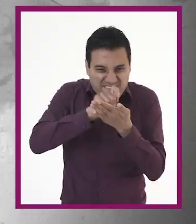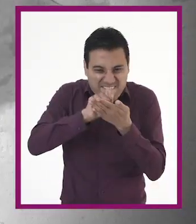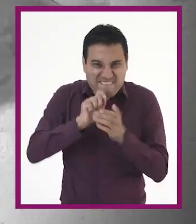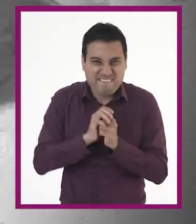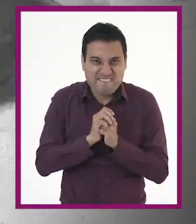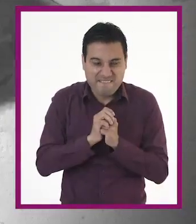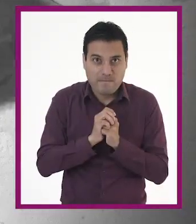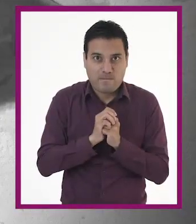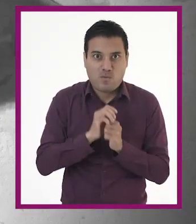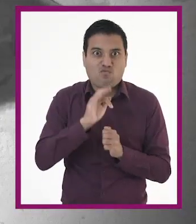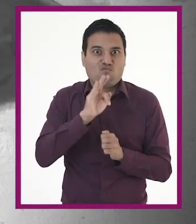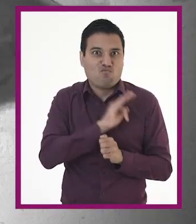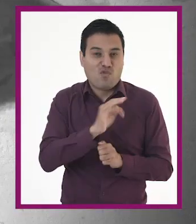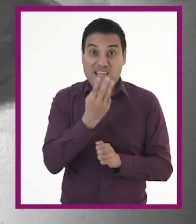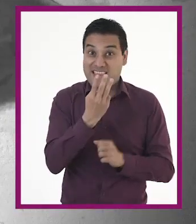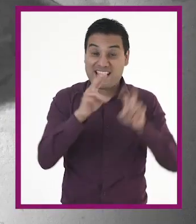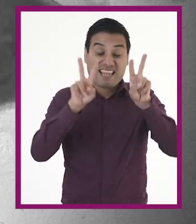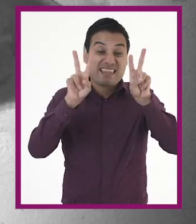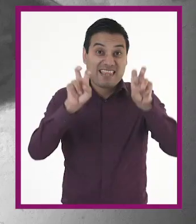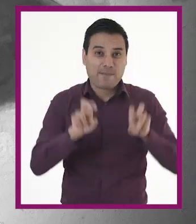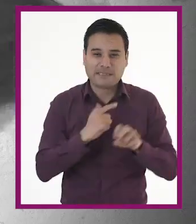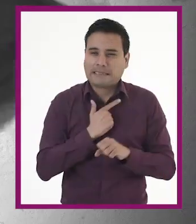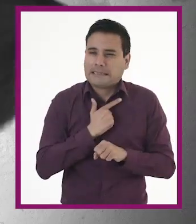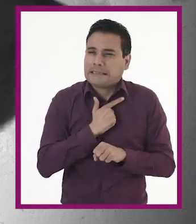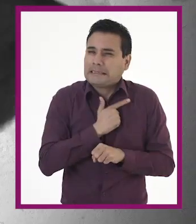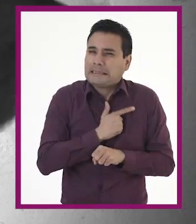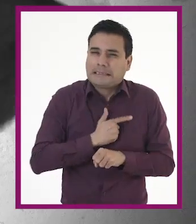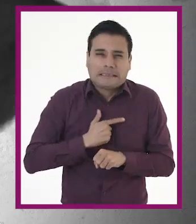fue capaz de bordar los tres grandes temas que la